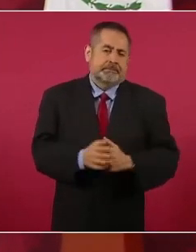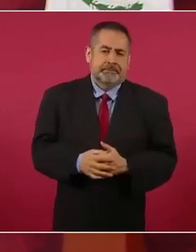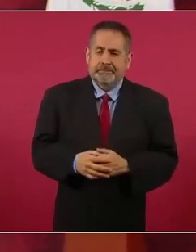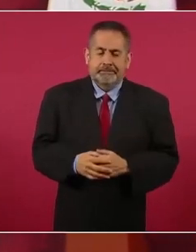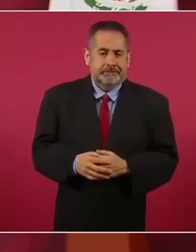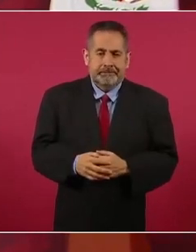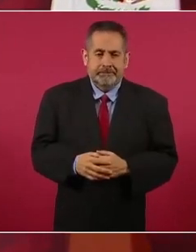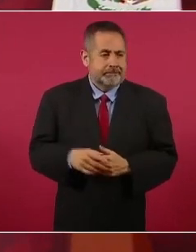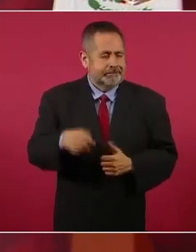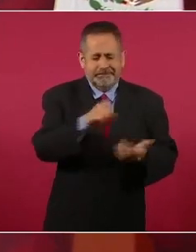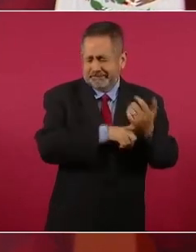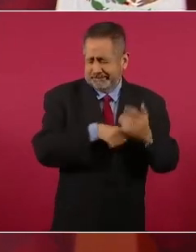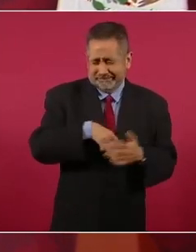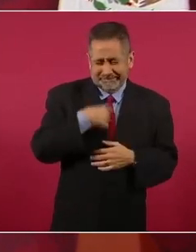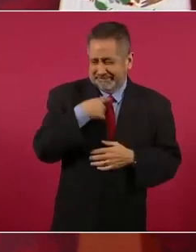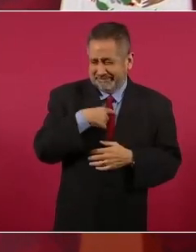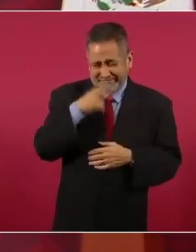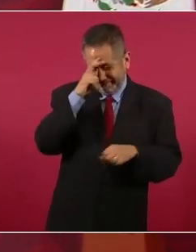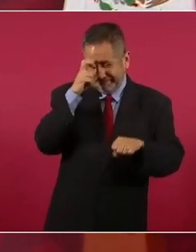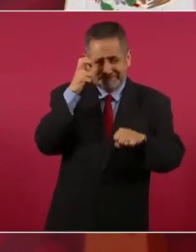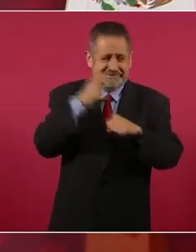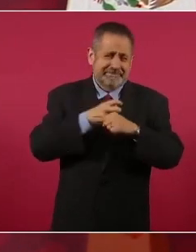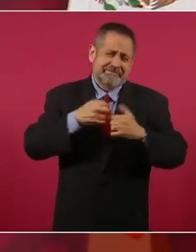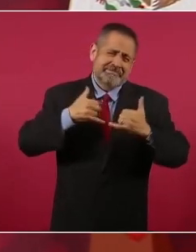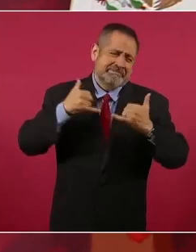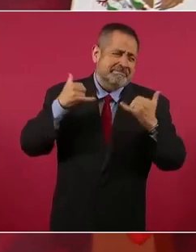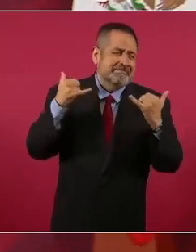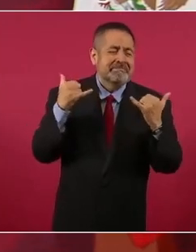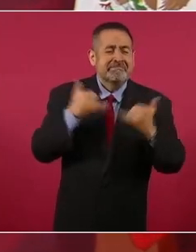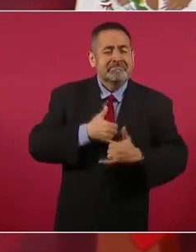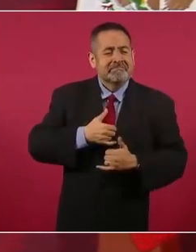Son unos cretinos,